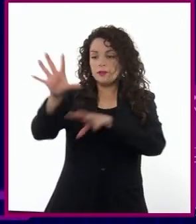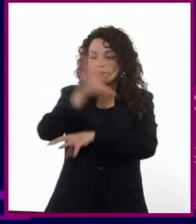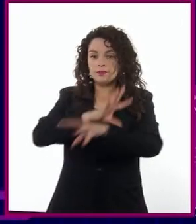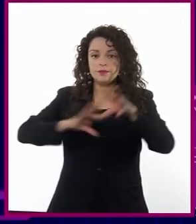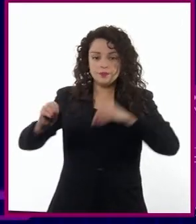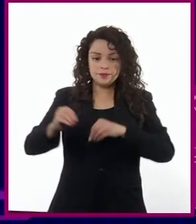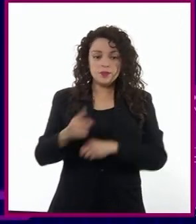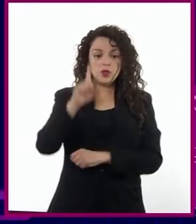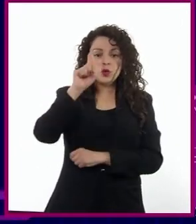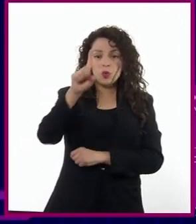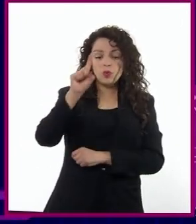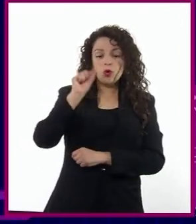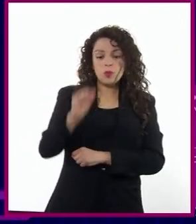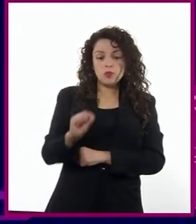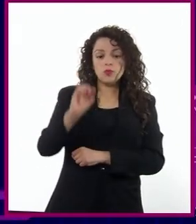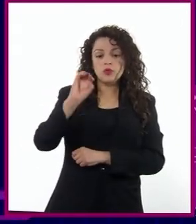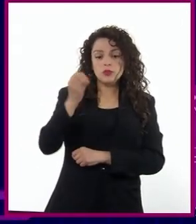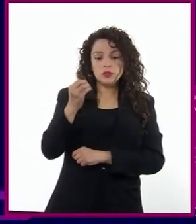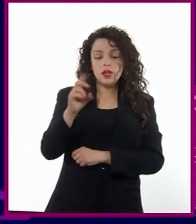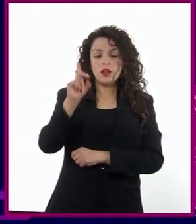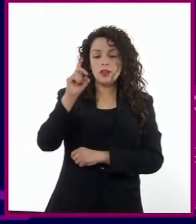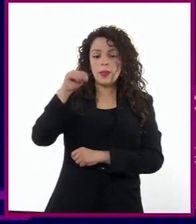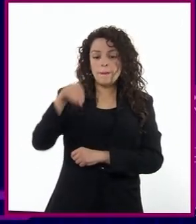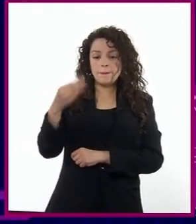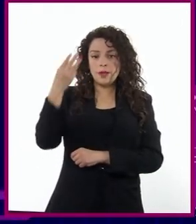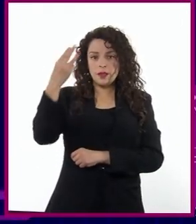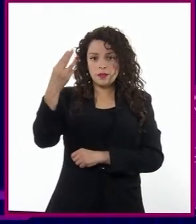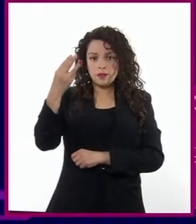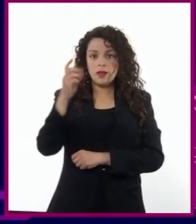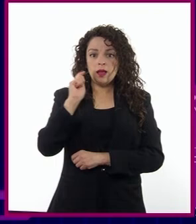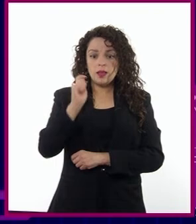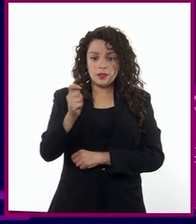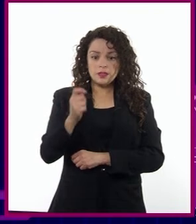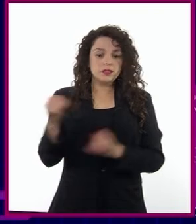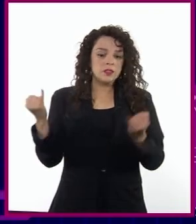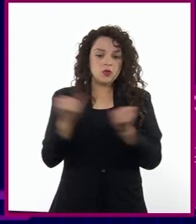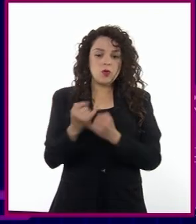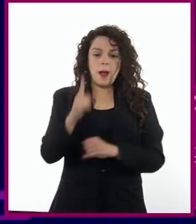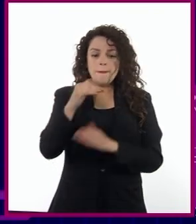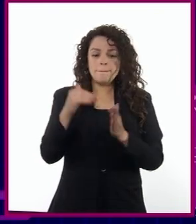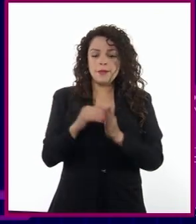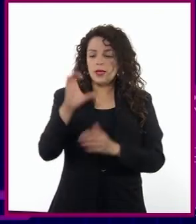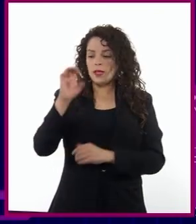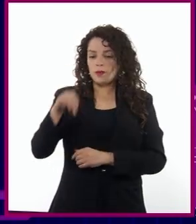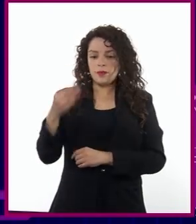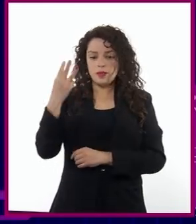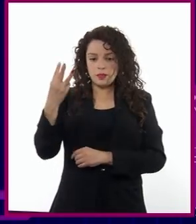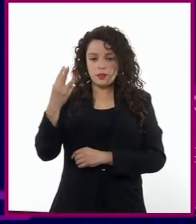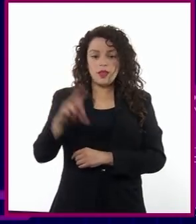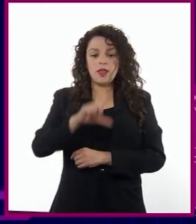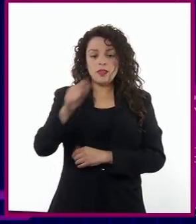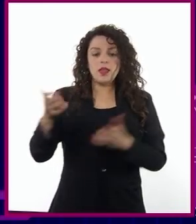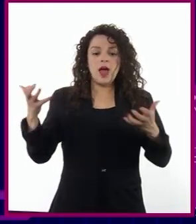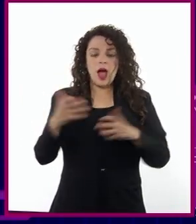1.0 decímetros cúbicos, que equivale a 1000 centímetros cúbicos, y procederemos a multiplicar